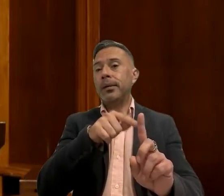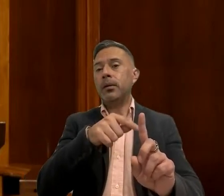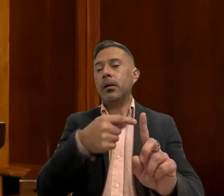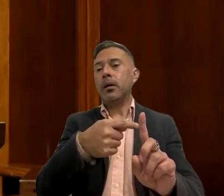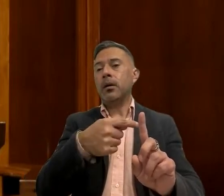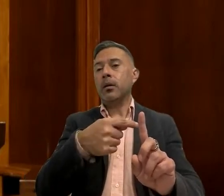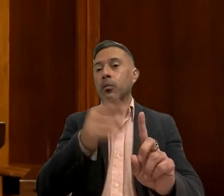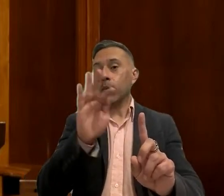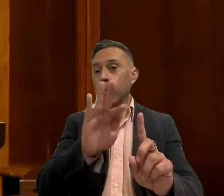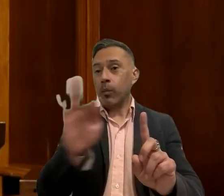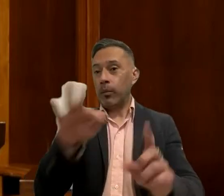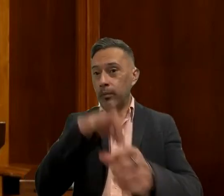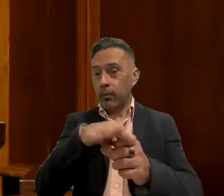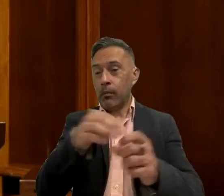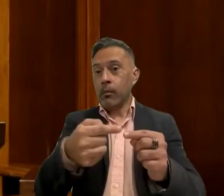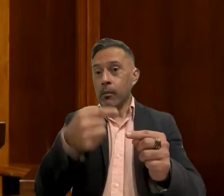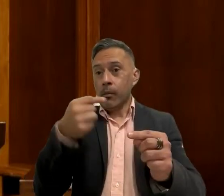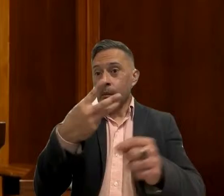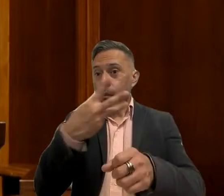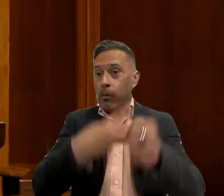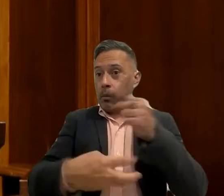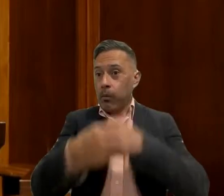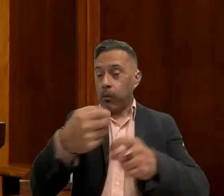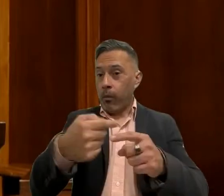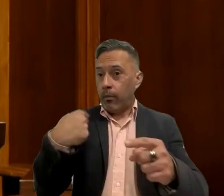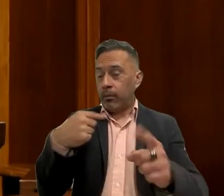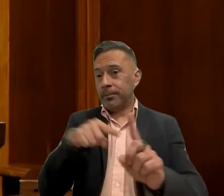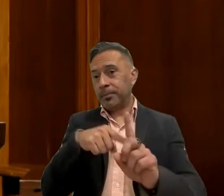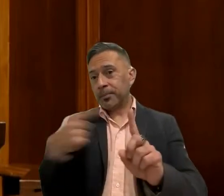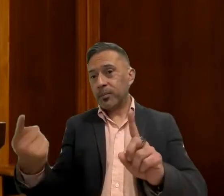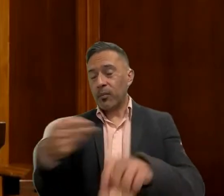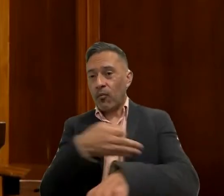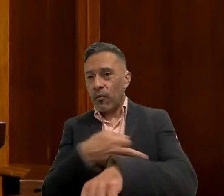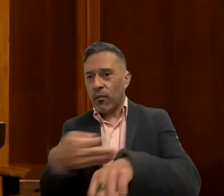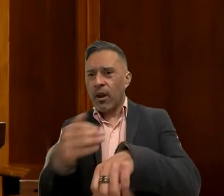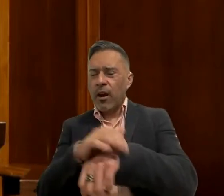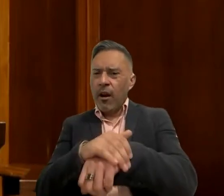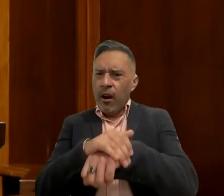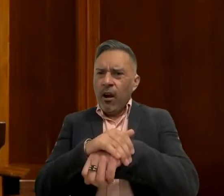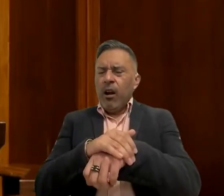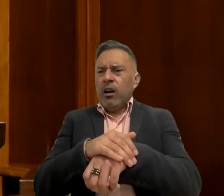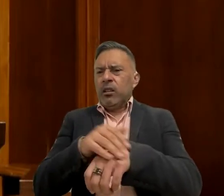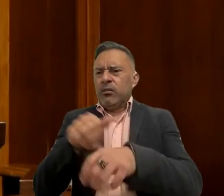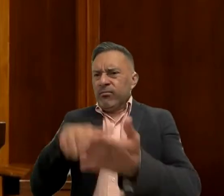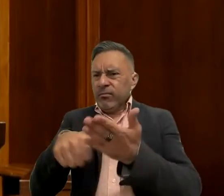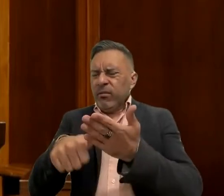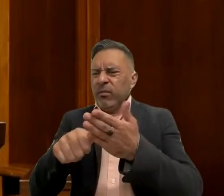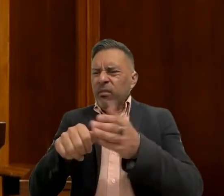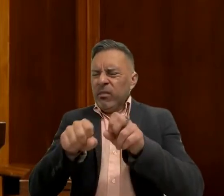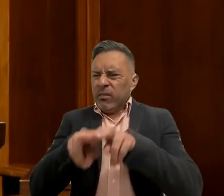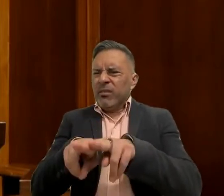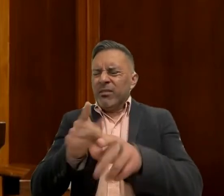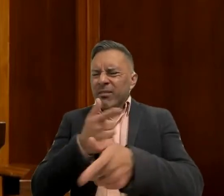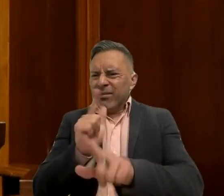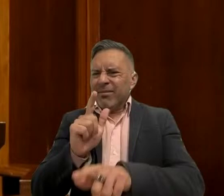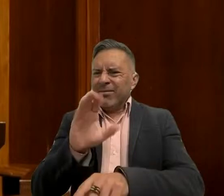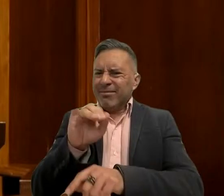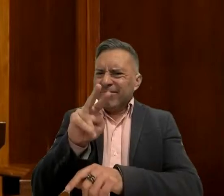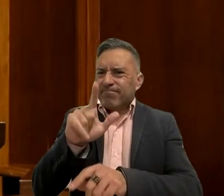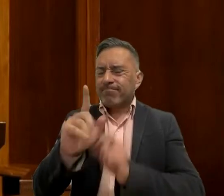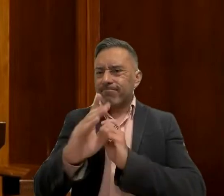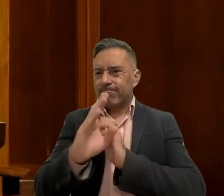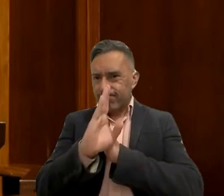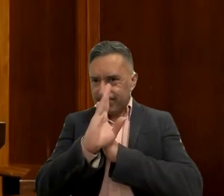la elección un vínculo de matrimonio o concubinato o unión de hecho o de parentesco por consanguinidad